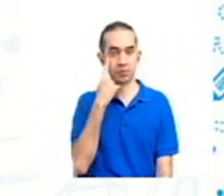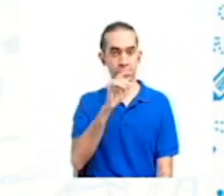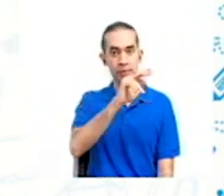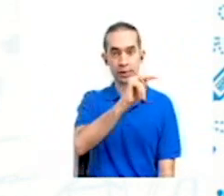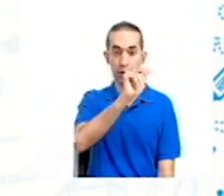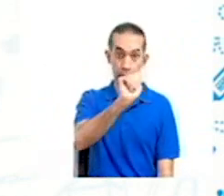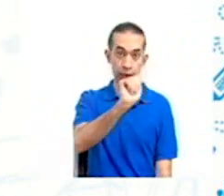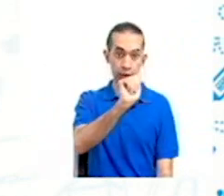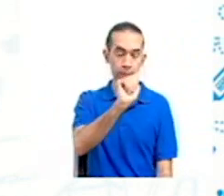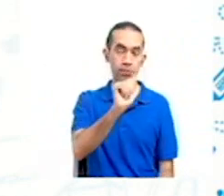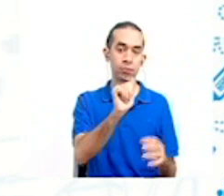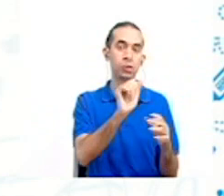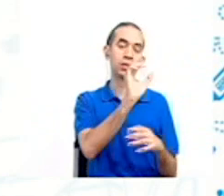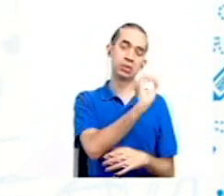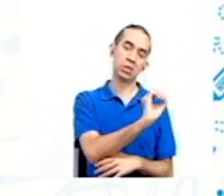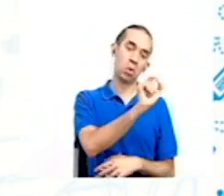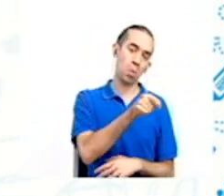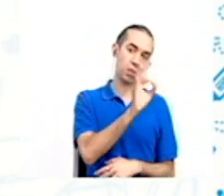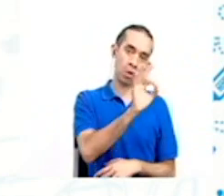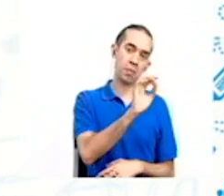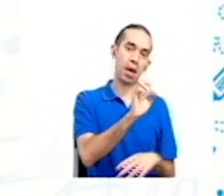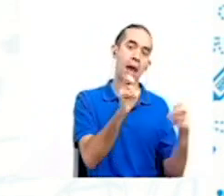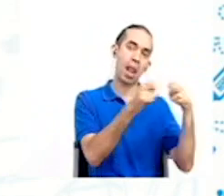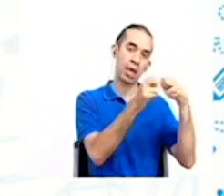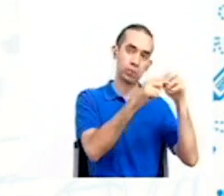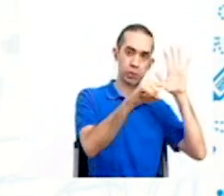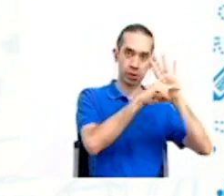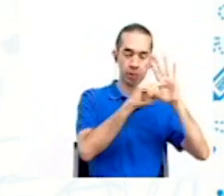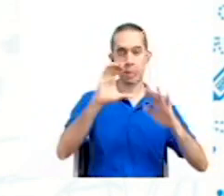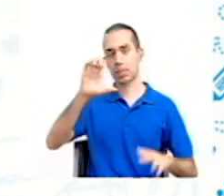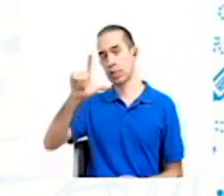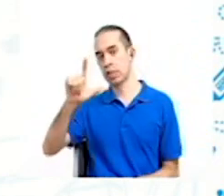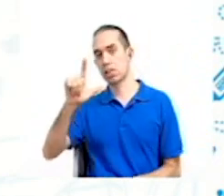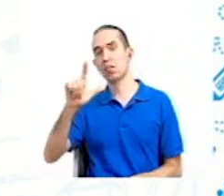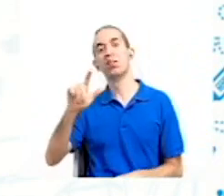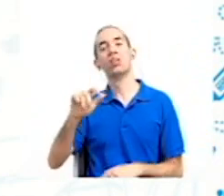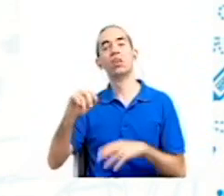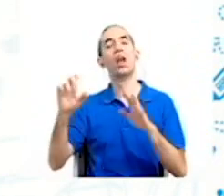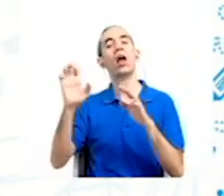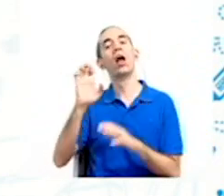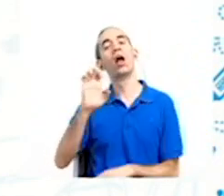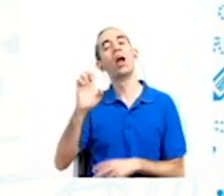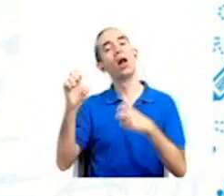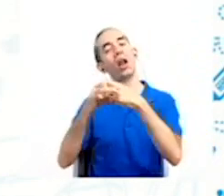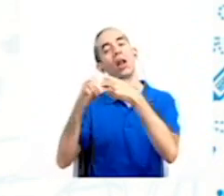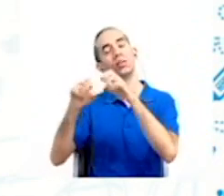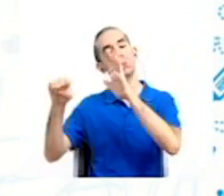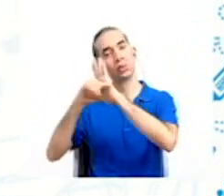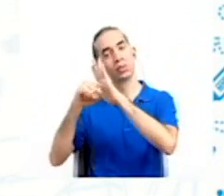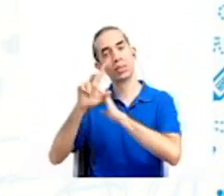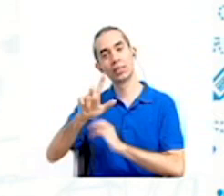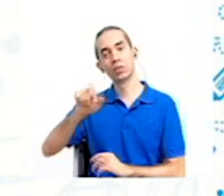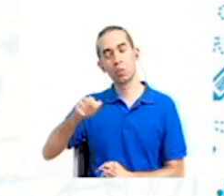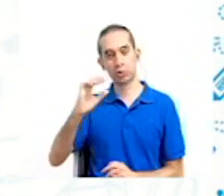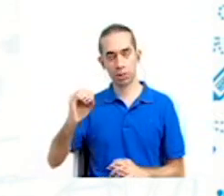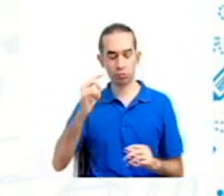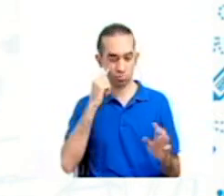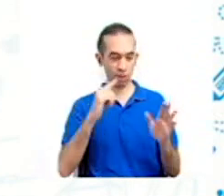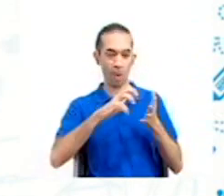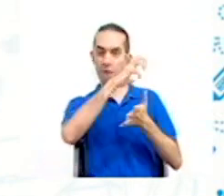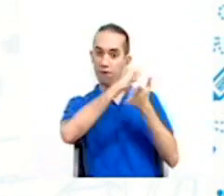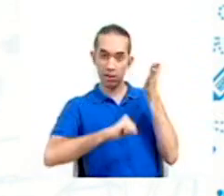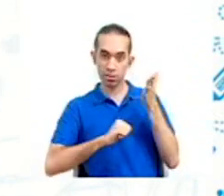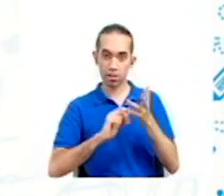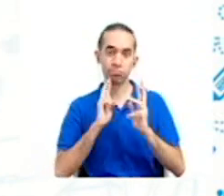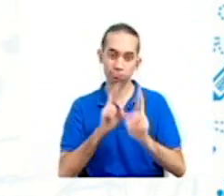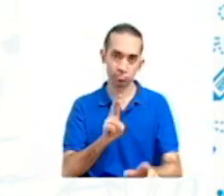una electronegatividad de 0,9 y el cloro de 3,0. En el momento de hacer la diferencia, su valor